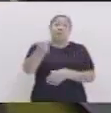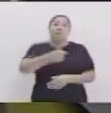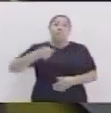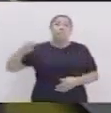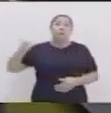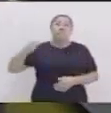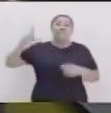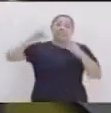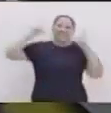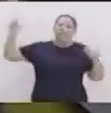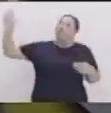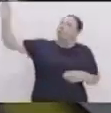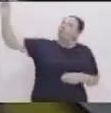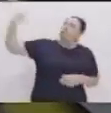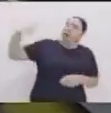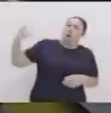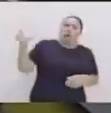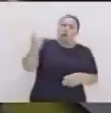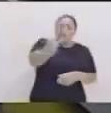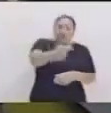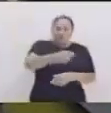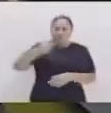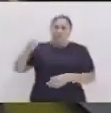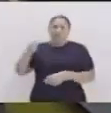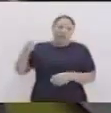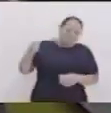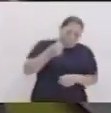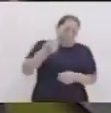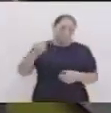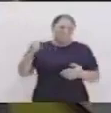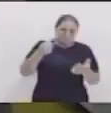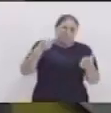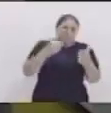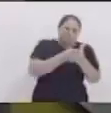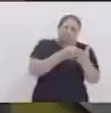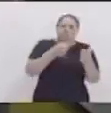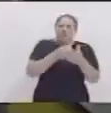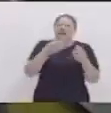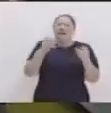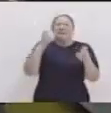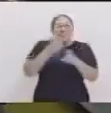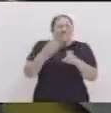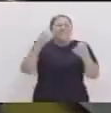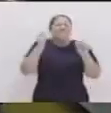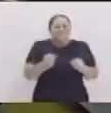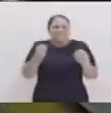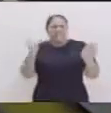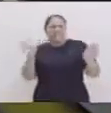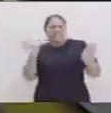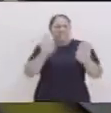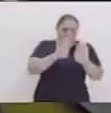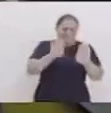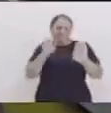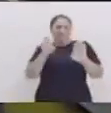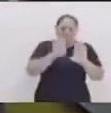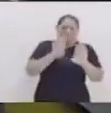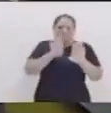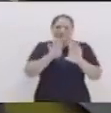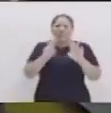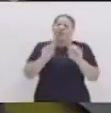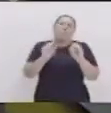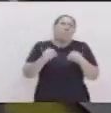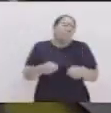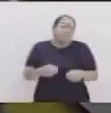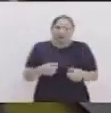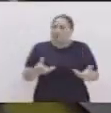metal, esta puerta no va a cerrarse de igual manera. ¿Por qué? Es porque se está dilatando. Entonces, a mayor temperatura que vaya absorbiendo